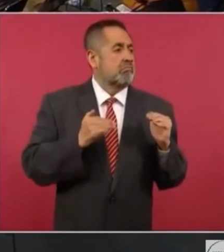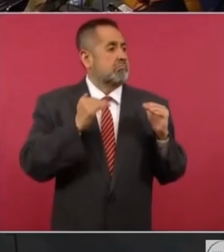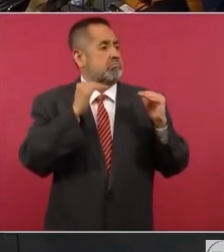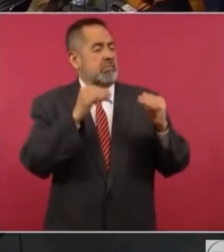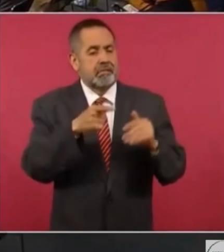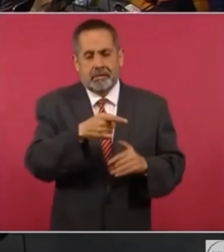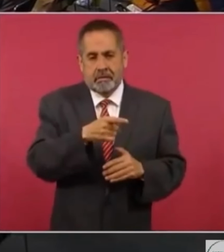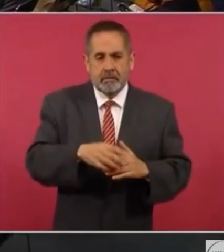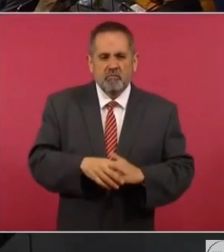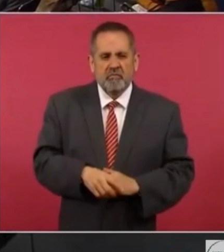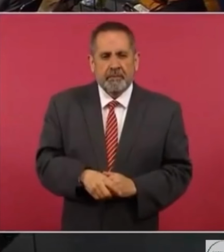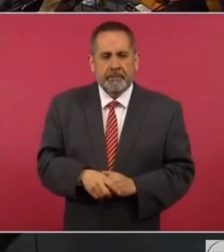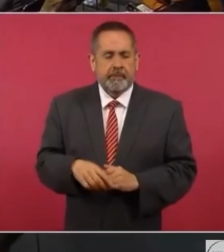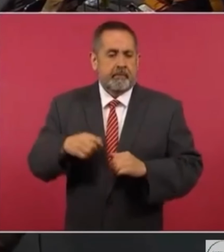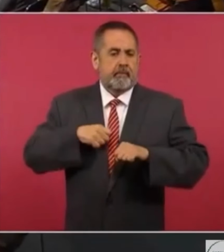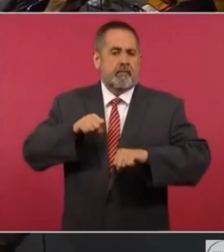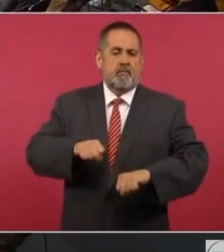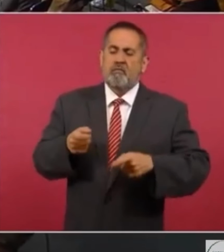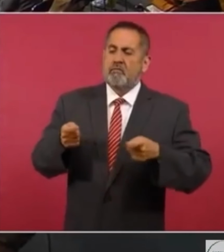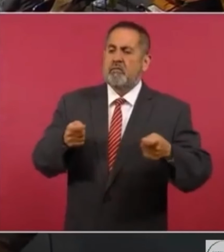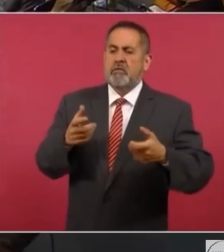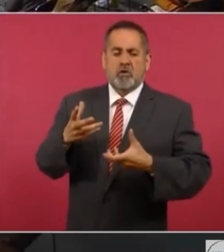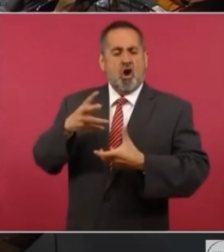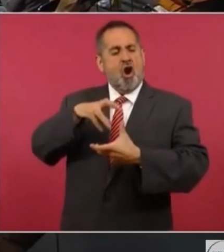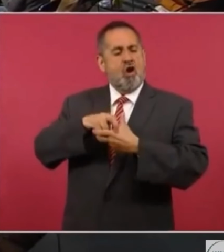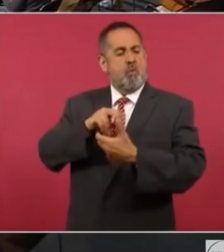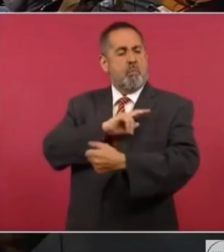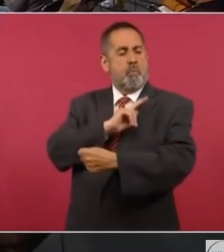O sea, él es el poder, encarna el poder.